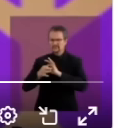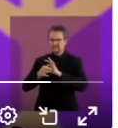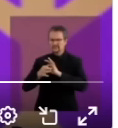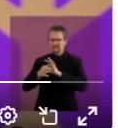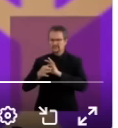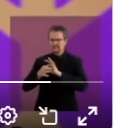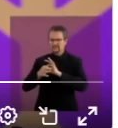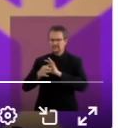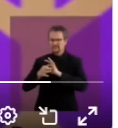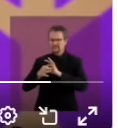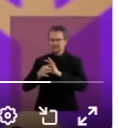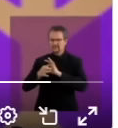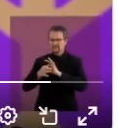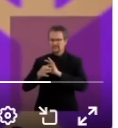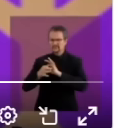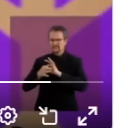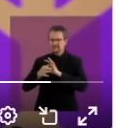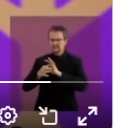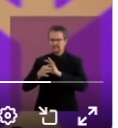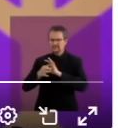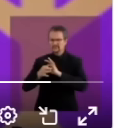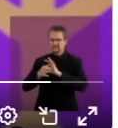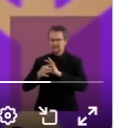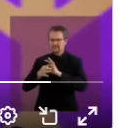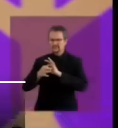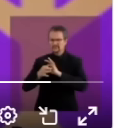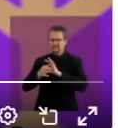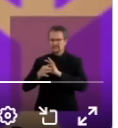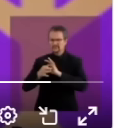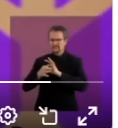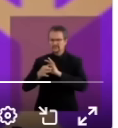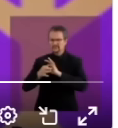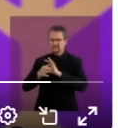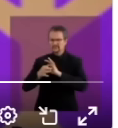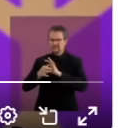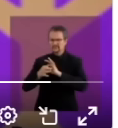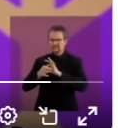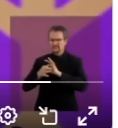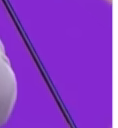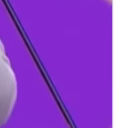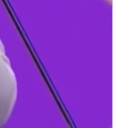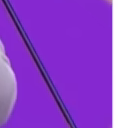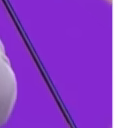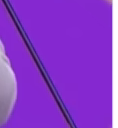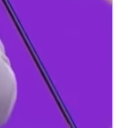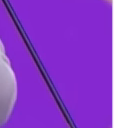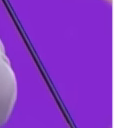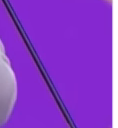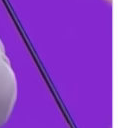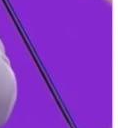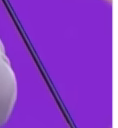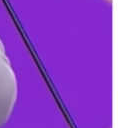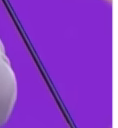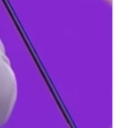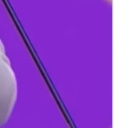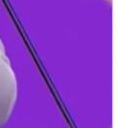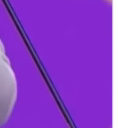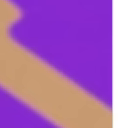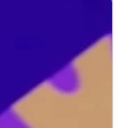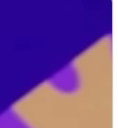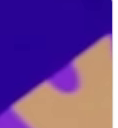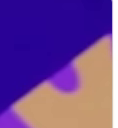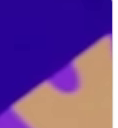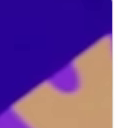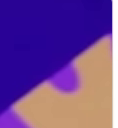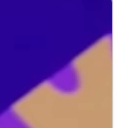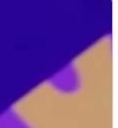los comentarios qué es lo que opinan. De esta manera sale a mandar este mensaje Xóchitl justificándose, pidiendo perdón, que la